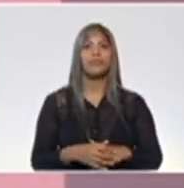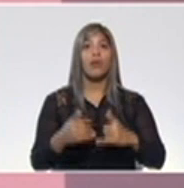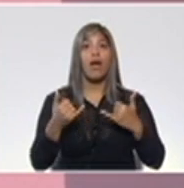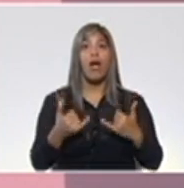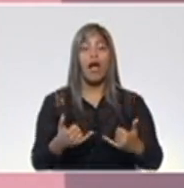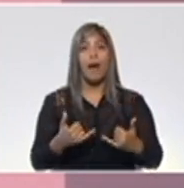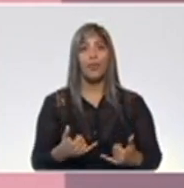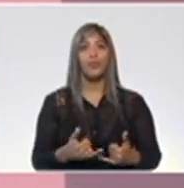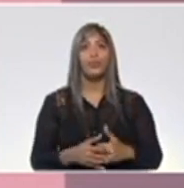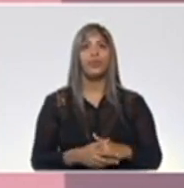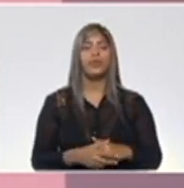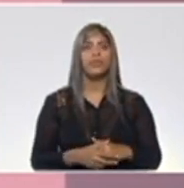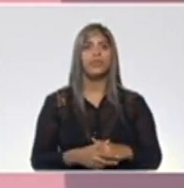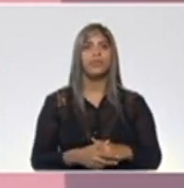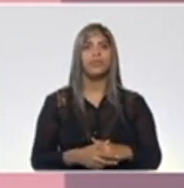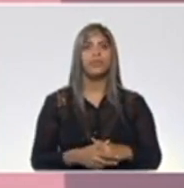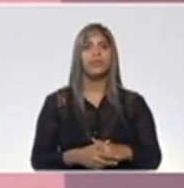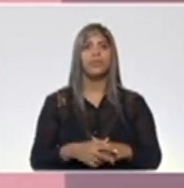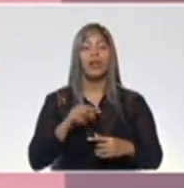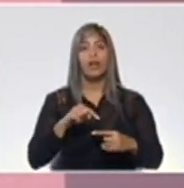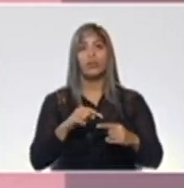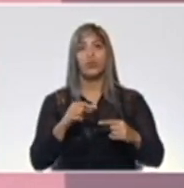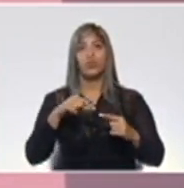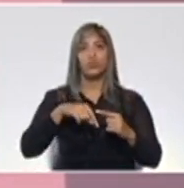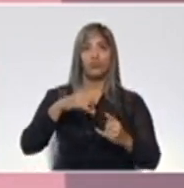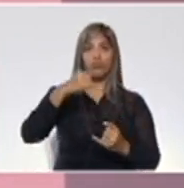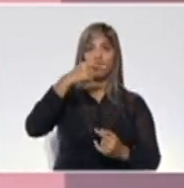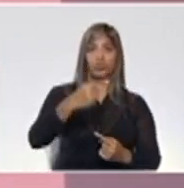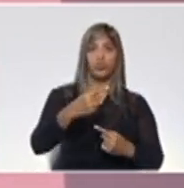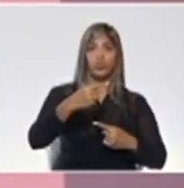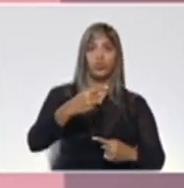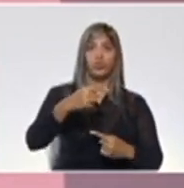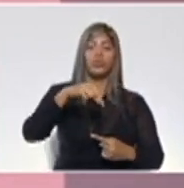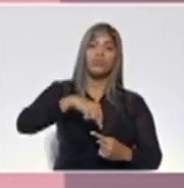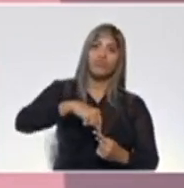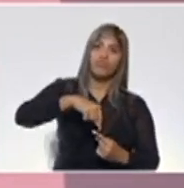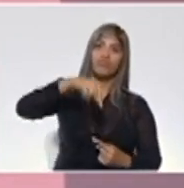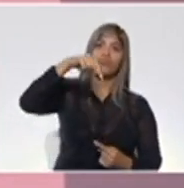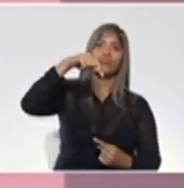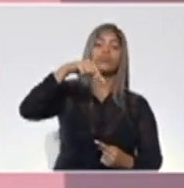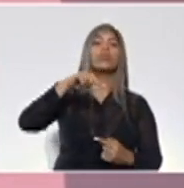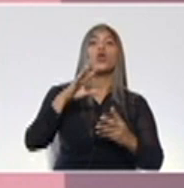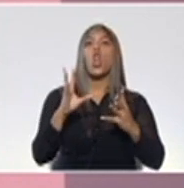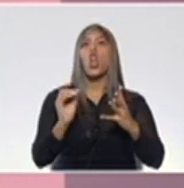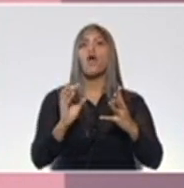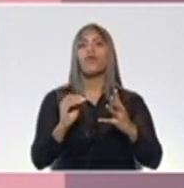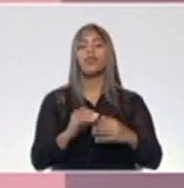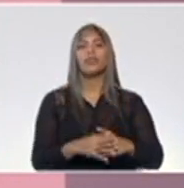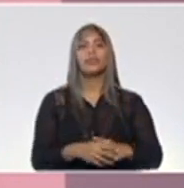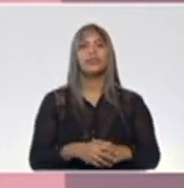Ahora, estas diagonales forman un ángulo recto de 90 grados.